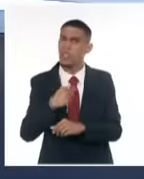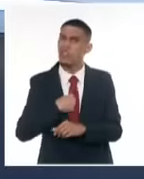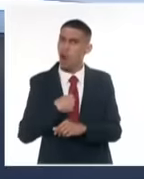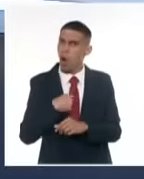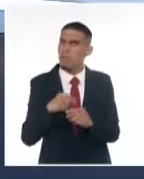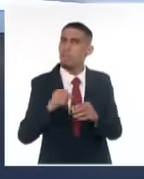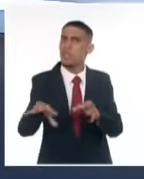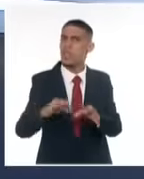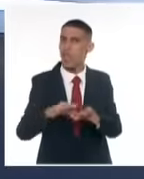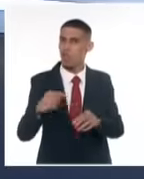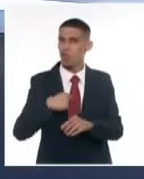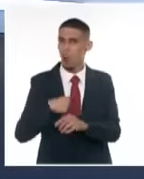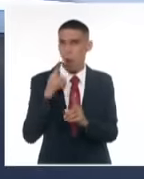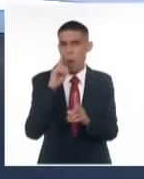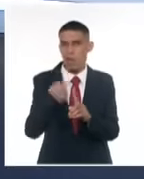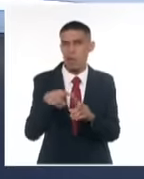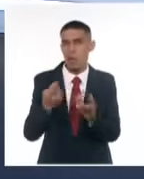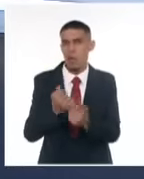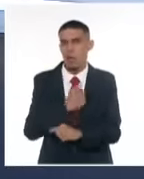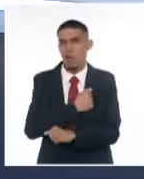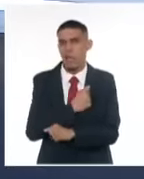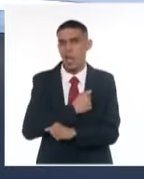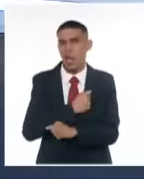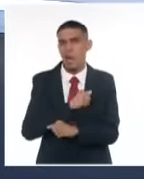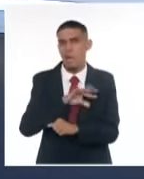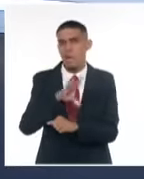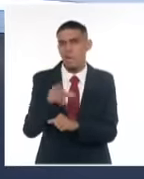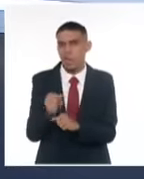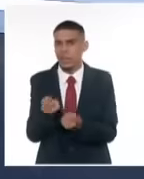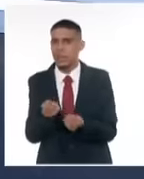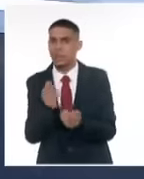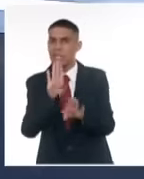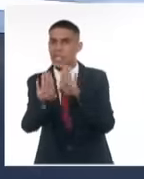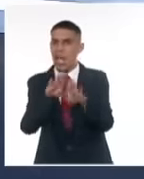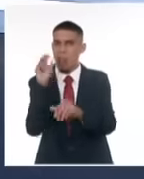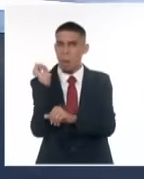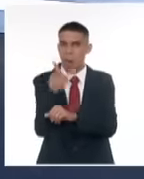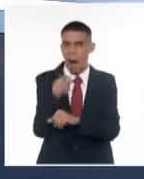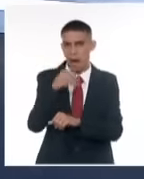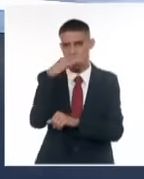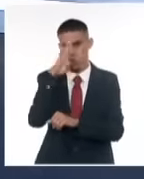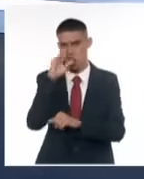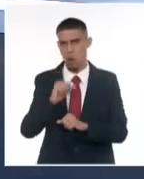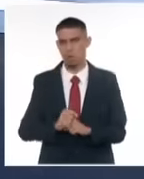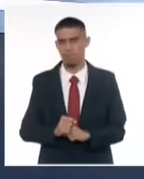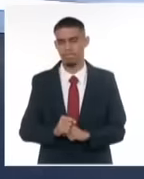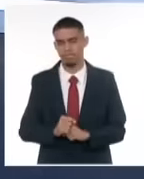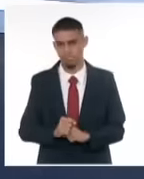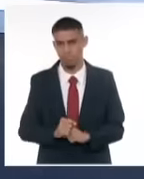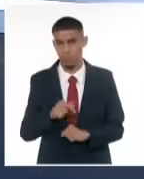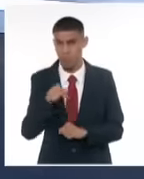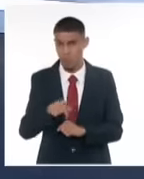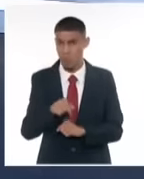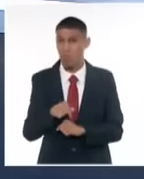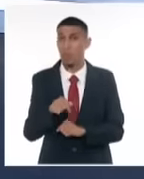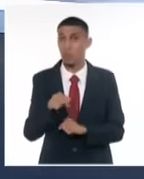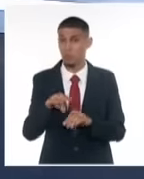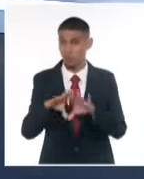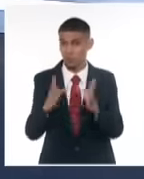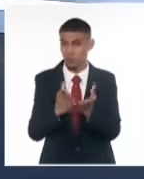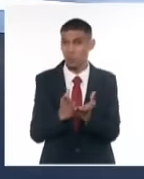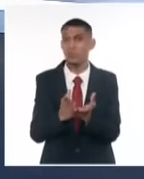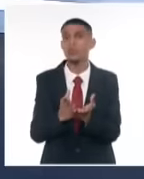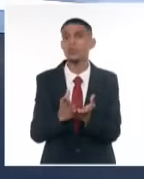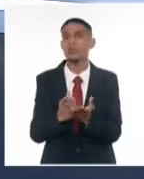de acciones terroristas en territorio nacional. Apenas un breve fragmento vamos a ver ahora de lo que estos terroristas